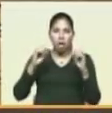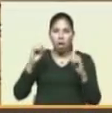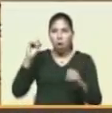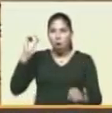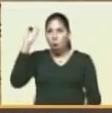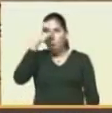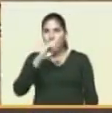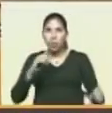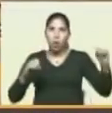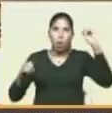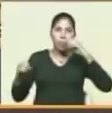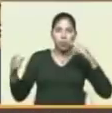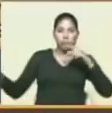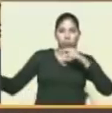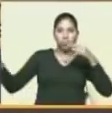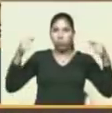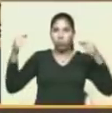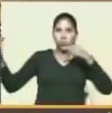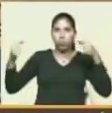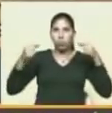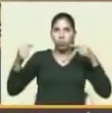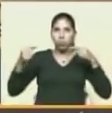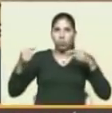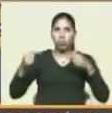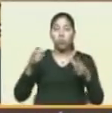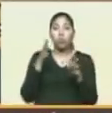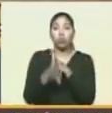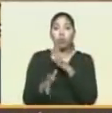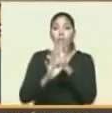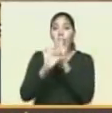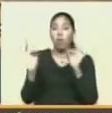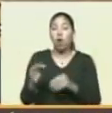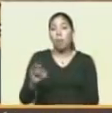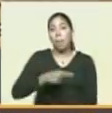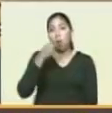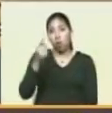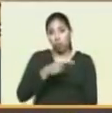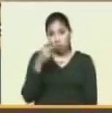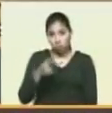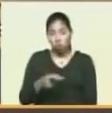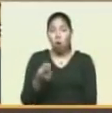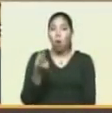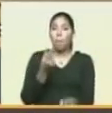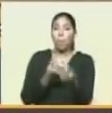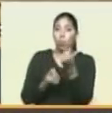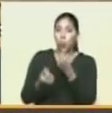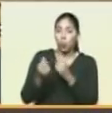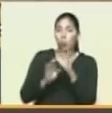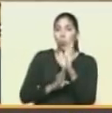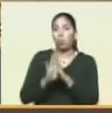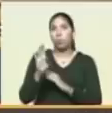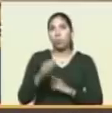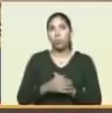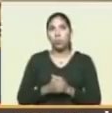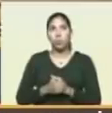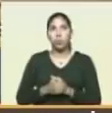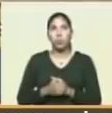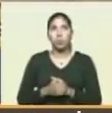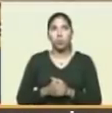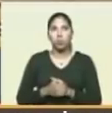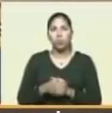del desarrollo económico, del modelo productivo, del modelo político incluso. Compañeros que en sus